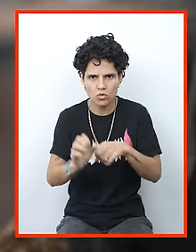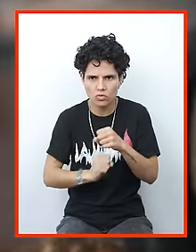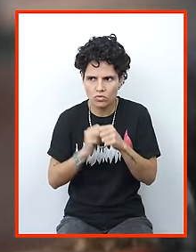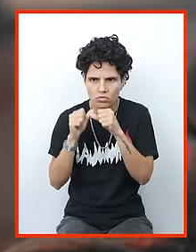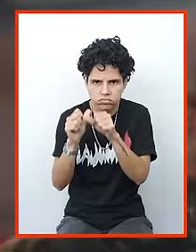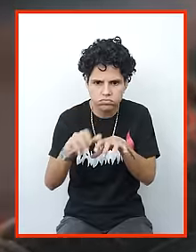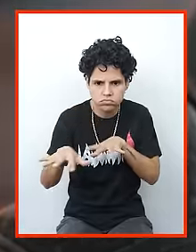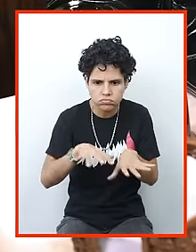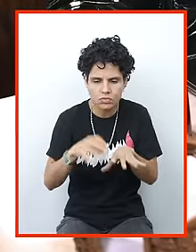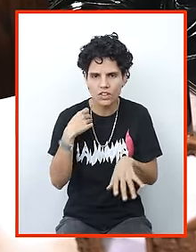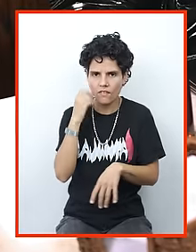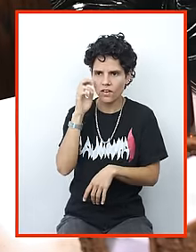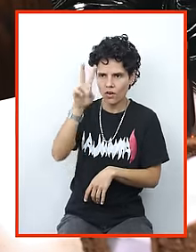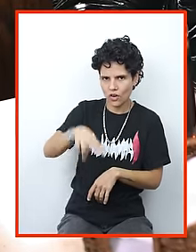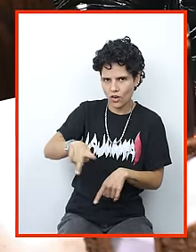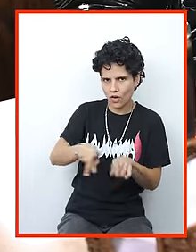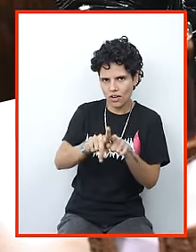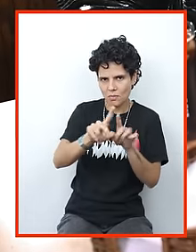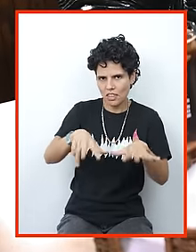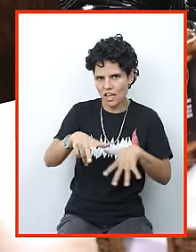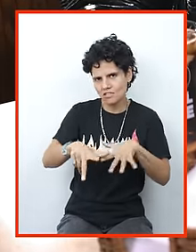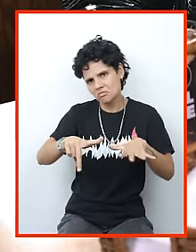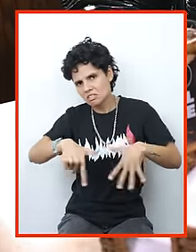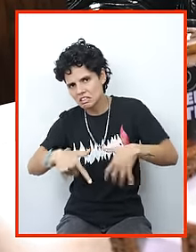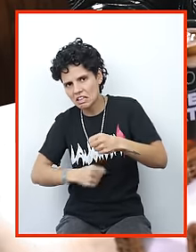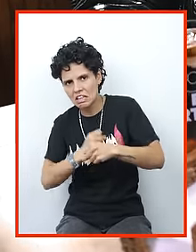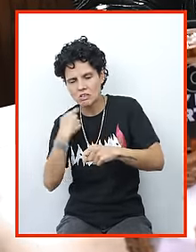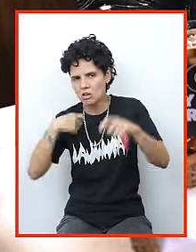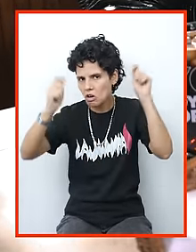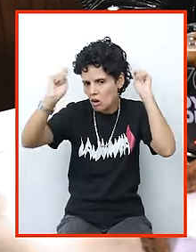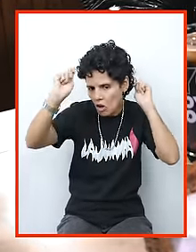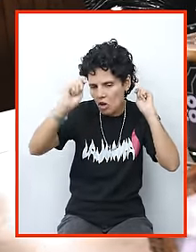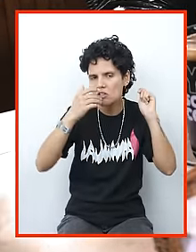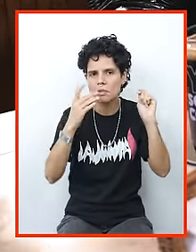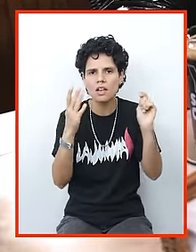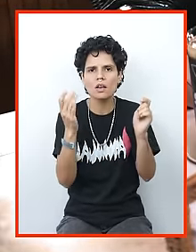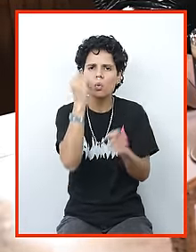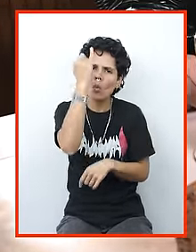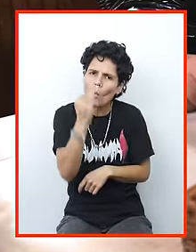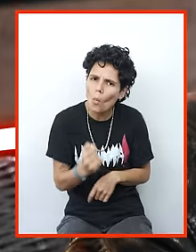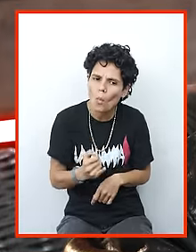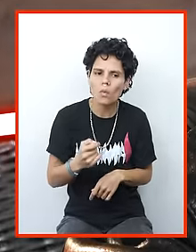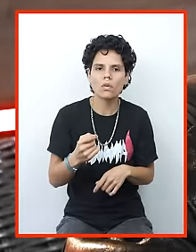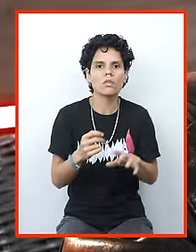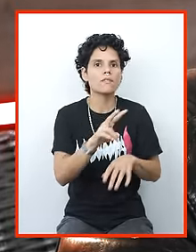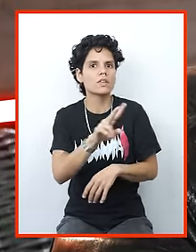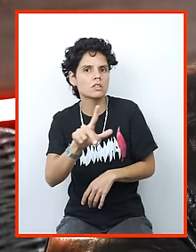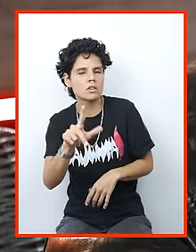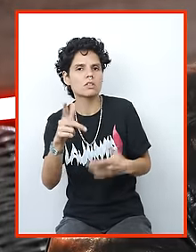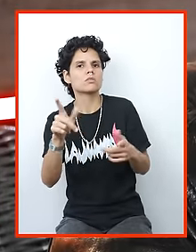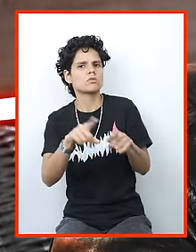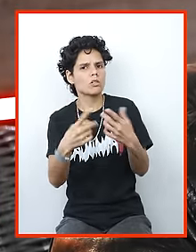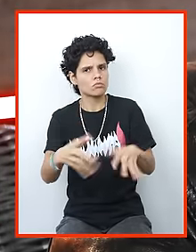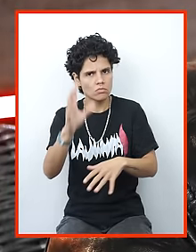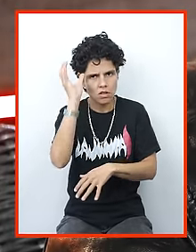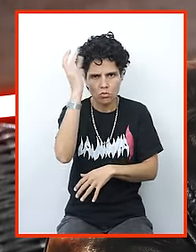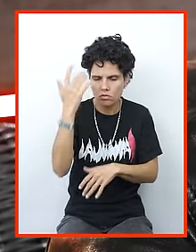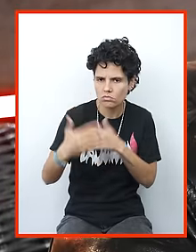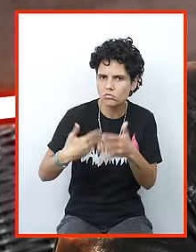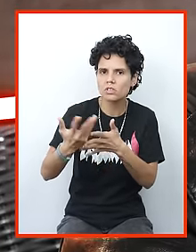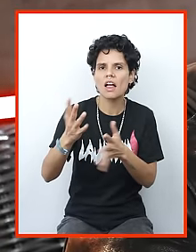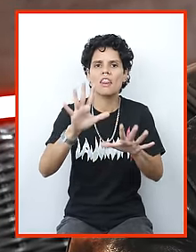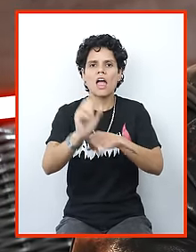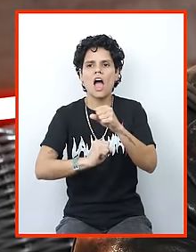mismo. Sí, pues parecís que tenés 18, weón, 17. Está, y con el gorro así, y eres súper delgado, pero tenés 27, ya un hombre